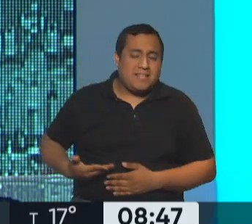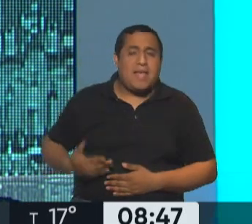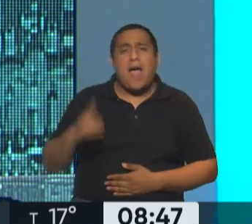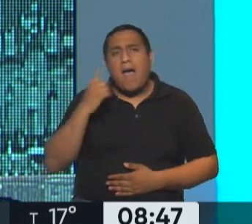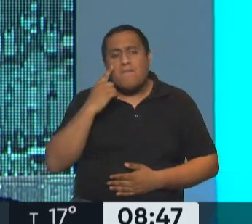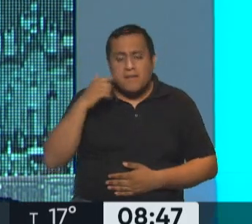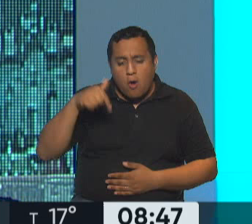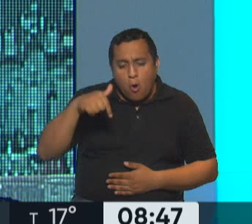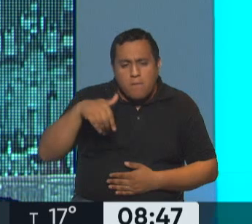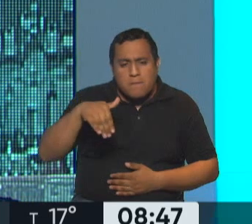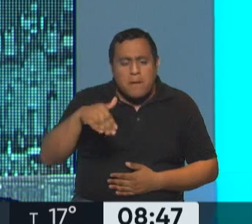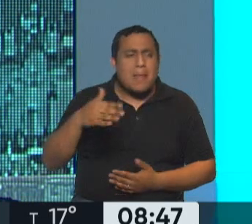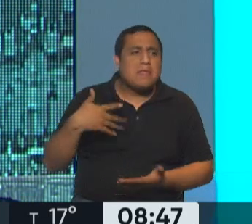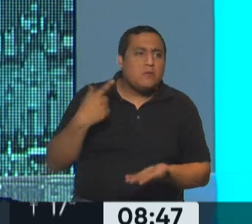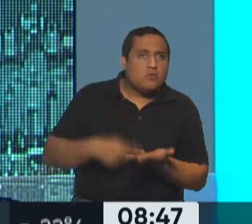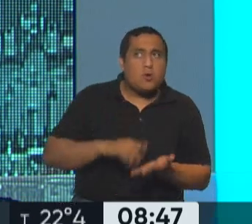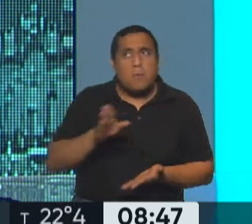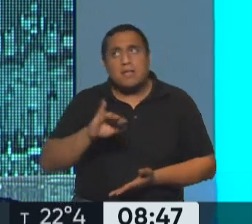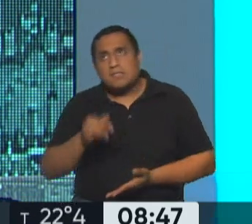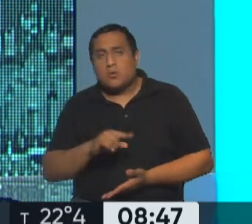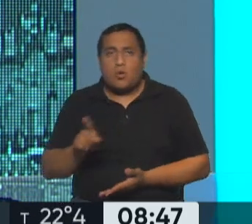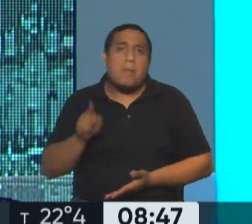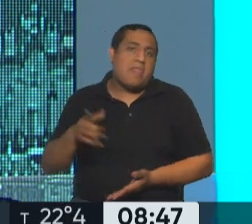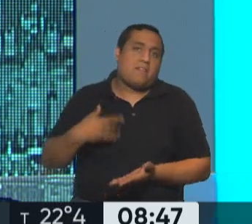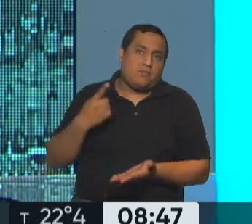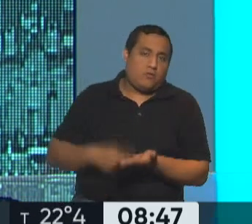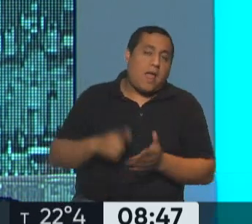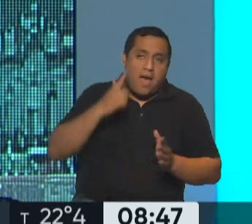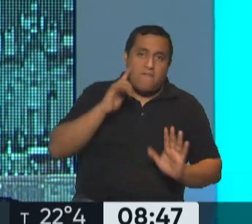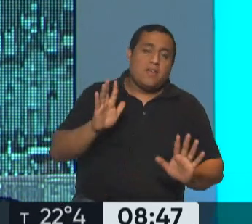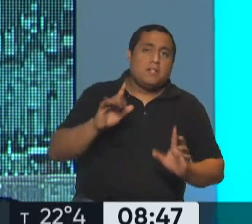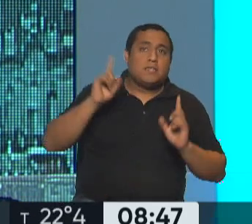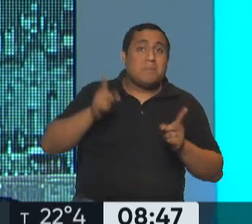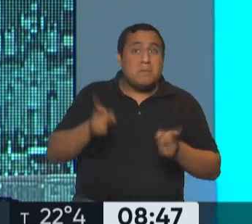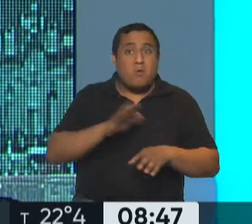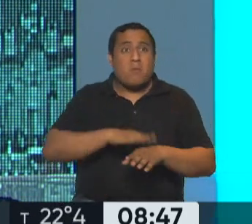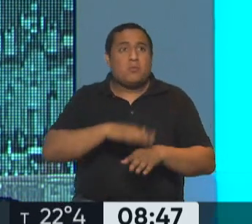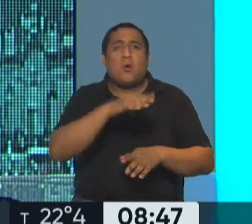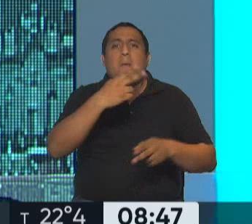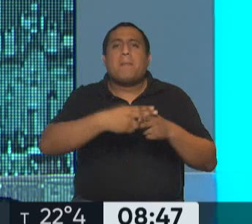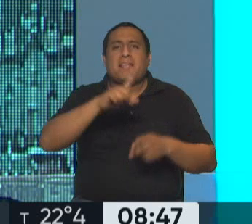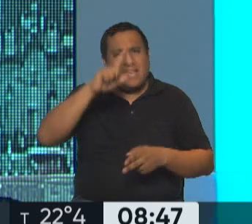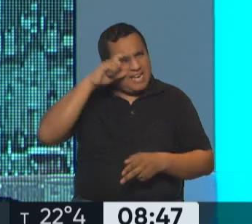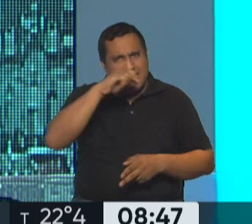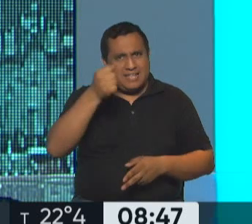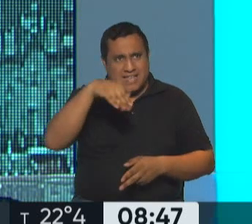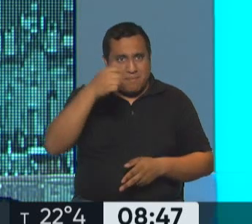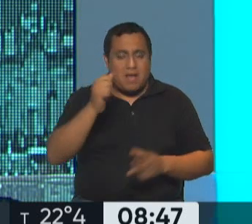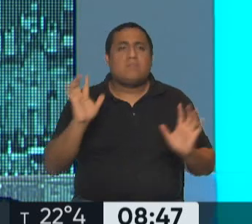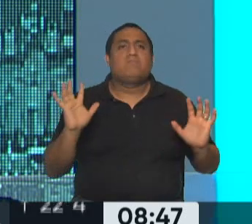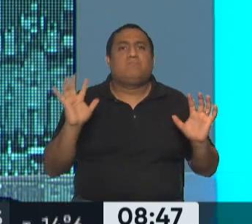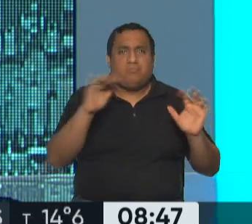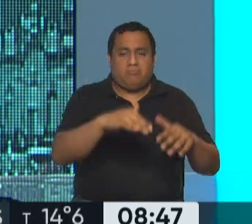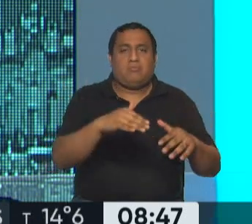en estas últimas horas si concurría o no. Al mismo tiempo se va a realizar la manifestación en el Parque Lezama. Recuerdan que estaba convocada para